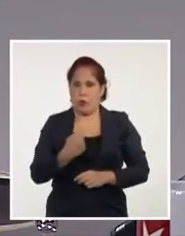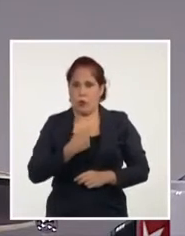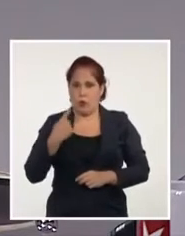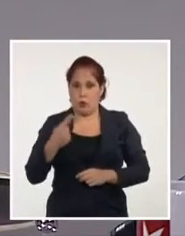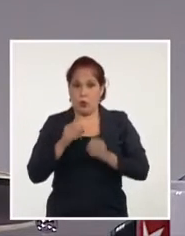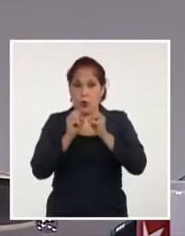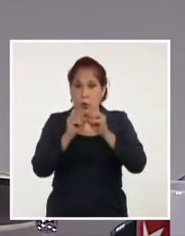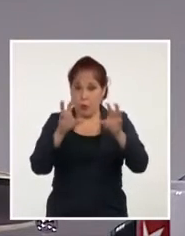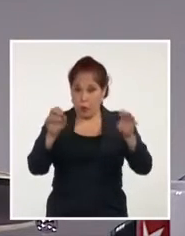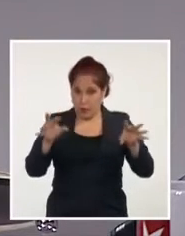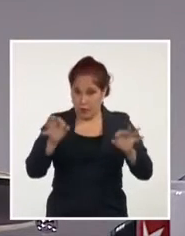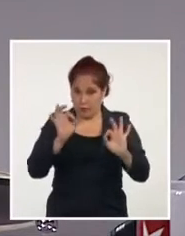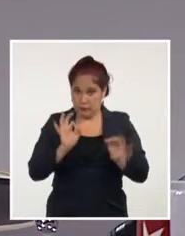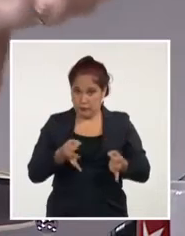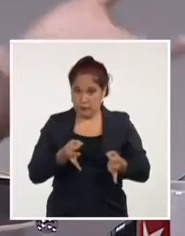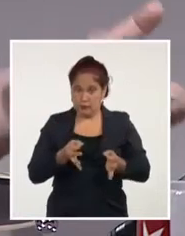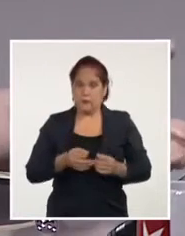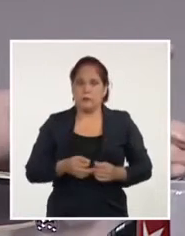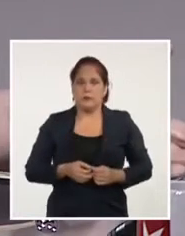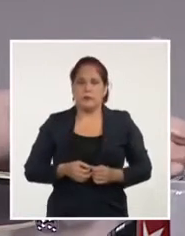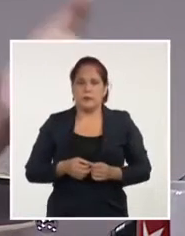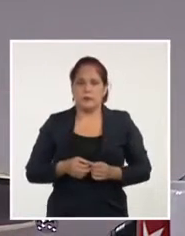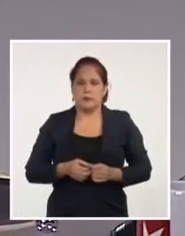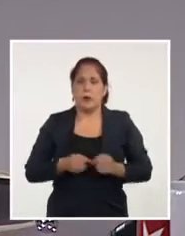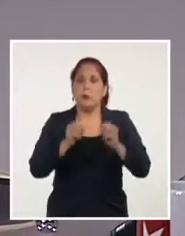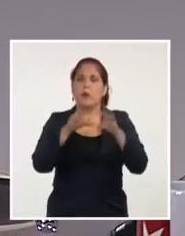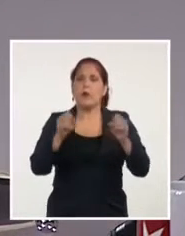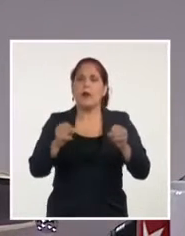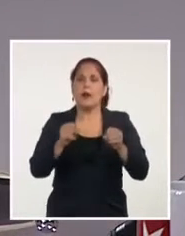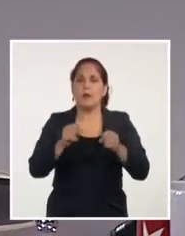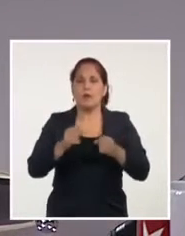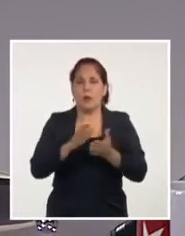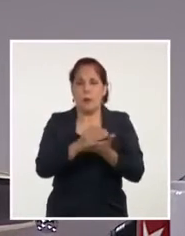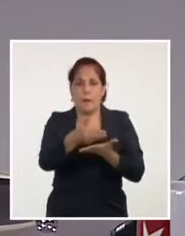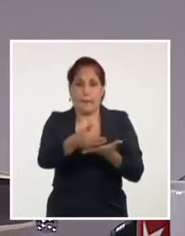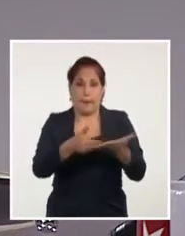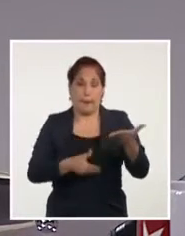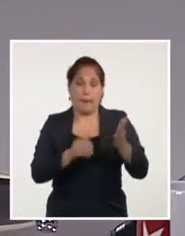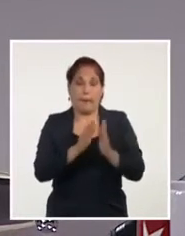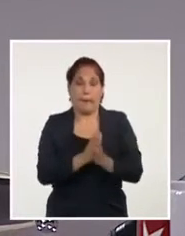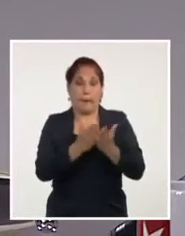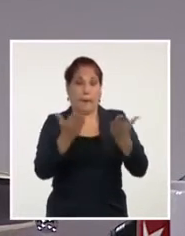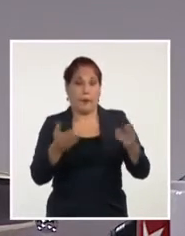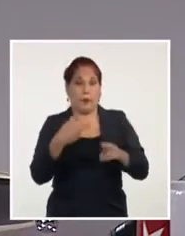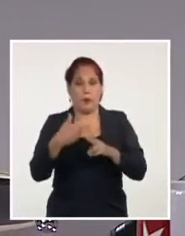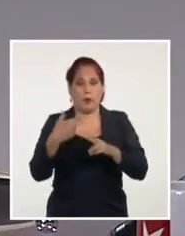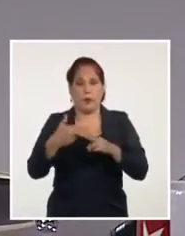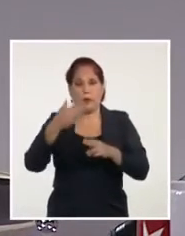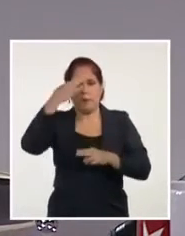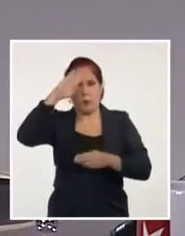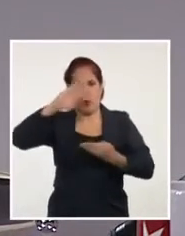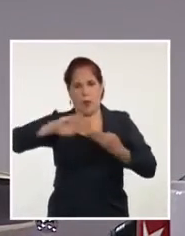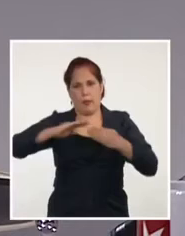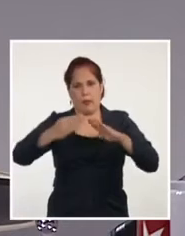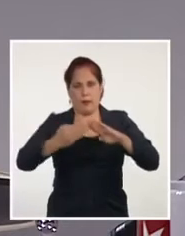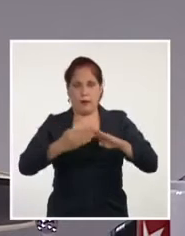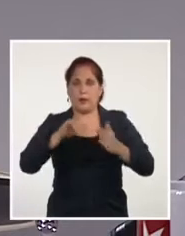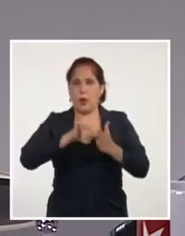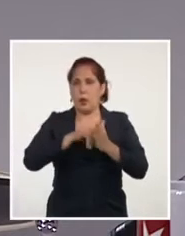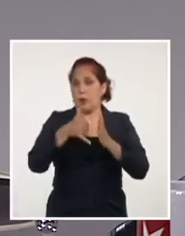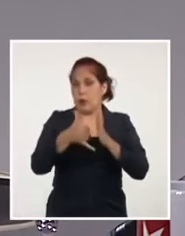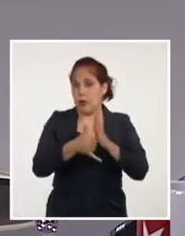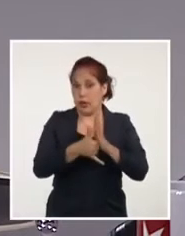publicado lo publicamos en Cuba Debate, también en otros proyectos, el famoso proyecto